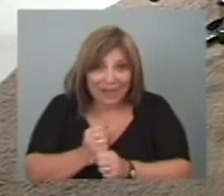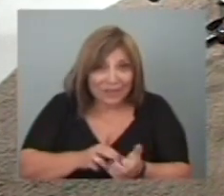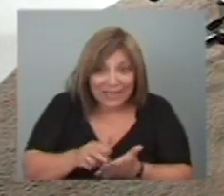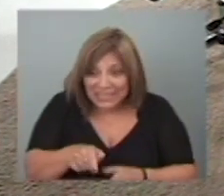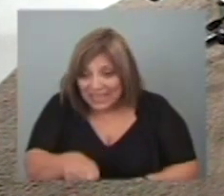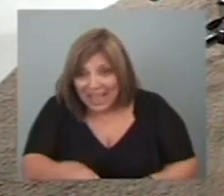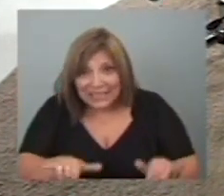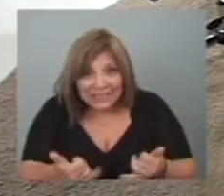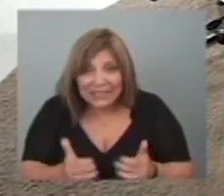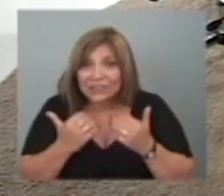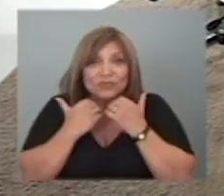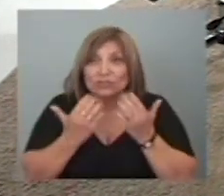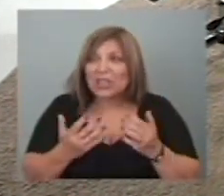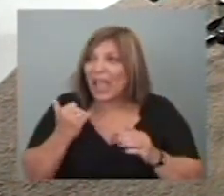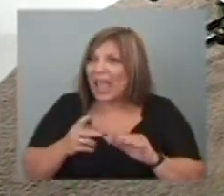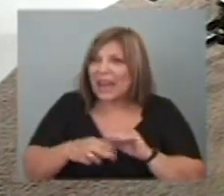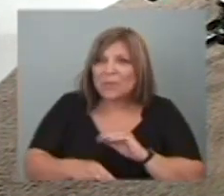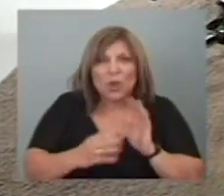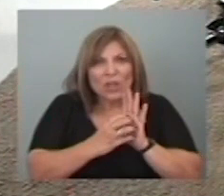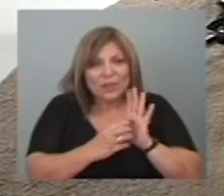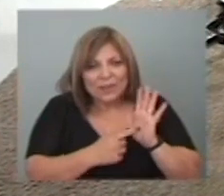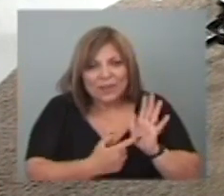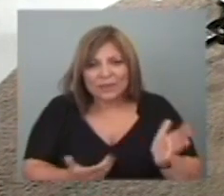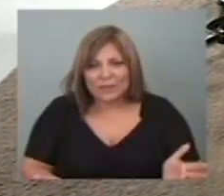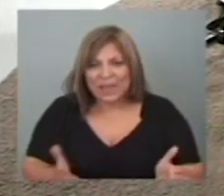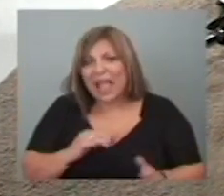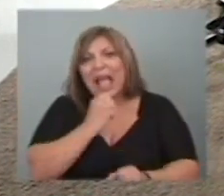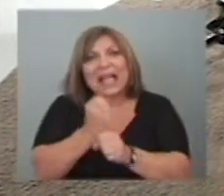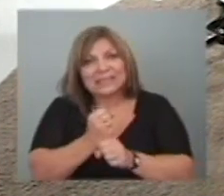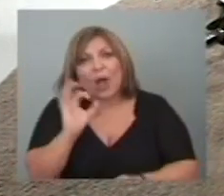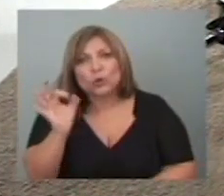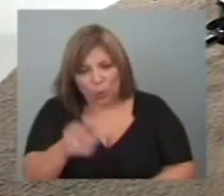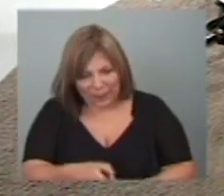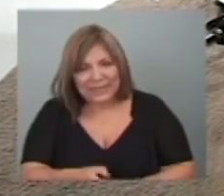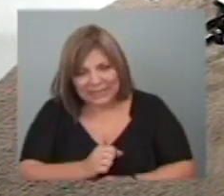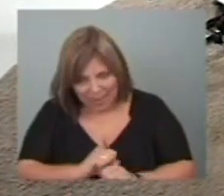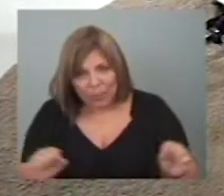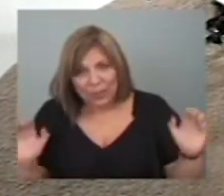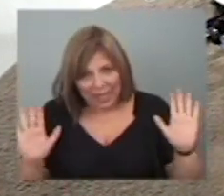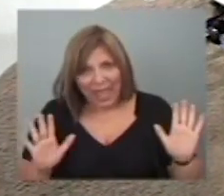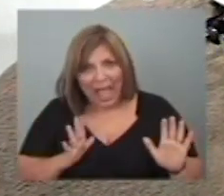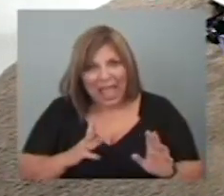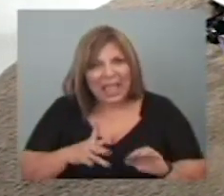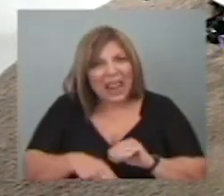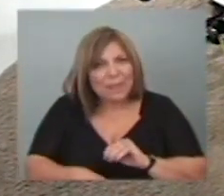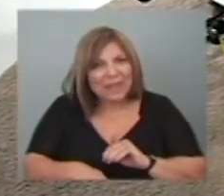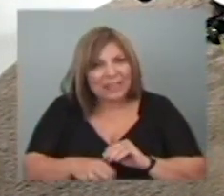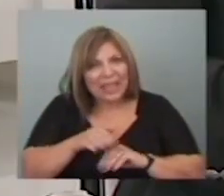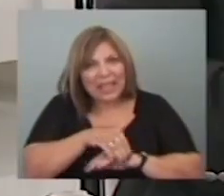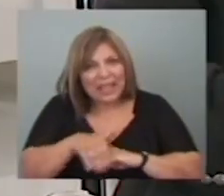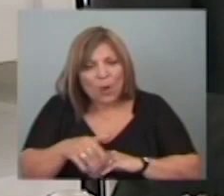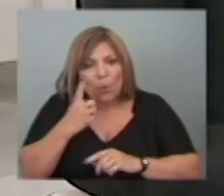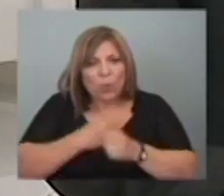inmediata. Yo no sé si no hay una limitación constitucional a que lo consulta. No, hasta octubre se puede. Claro, es decir, pero hay un límite. Hay límites. Un